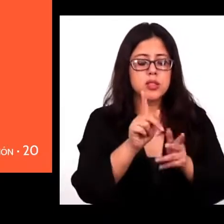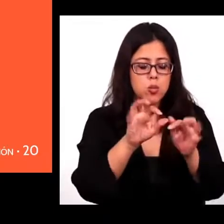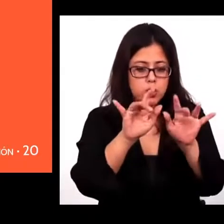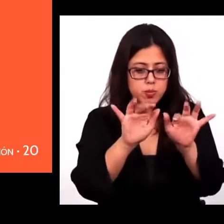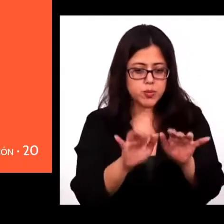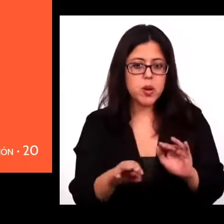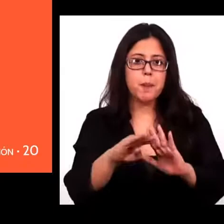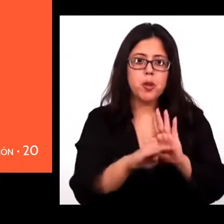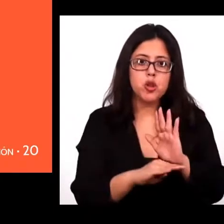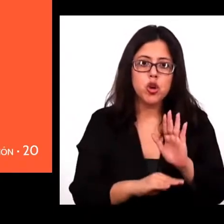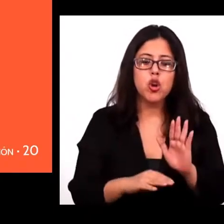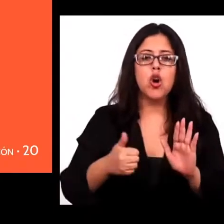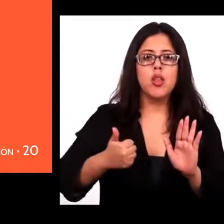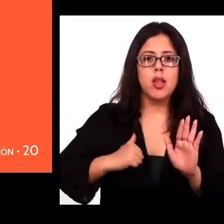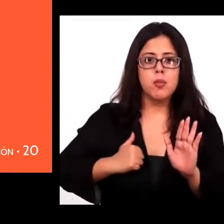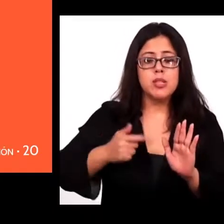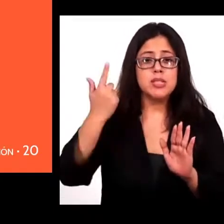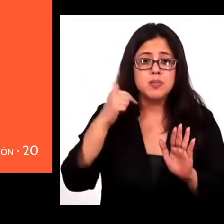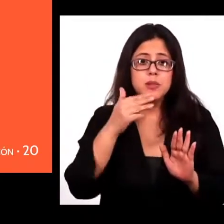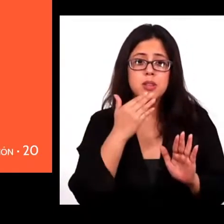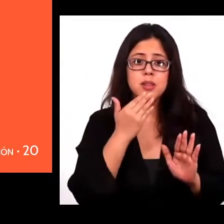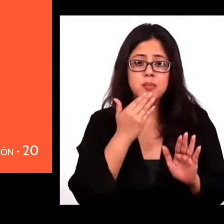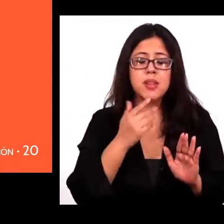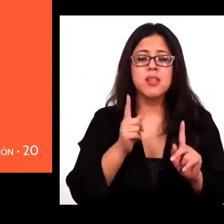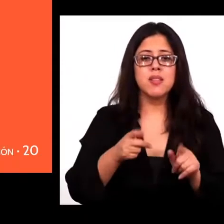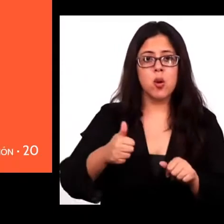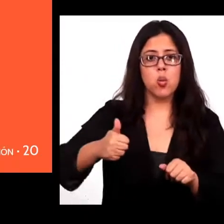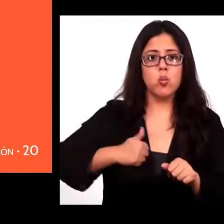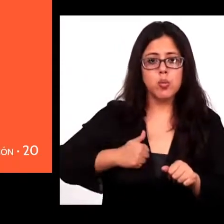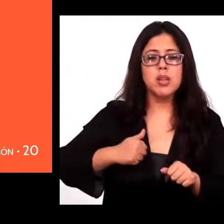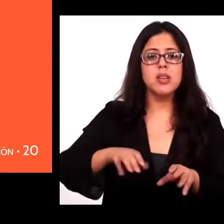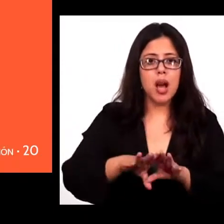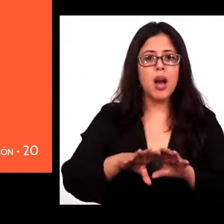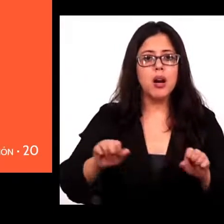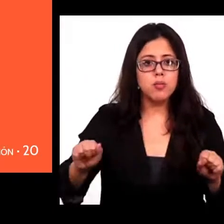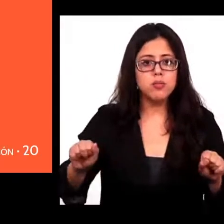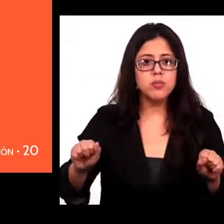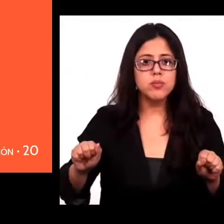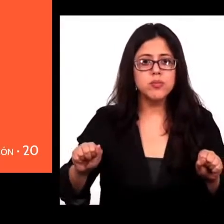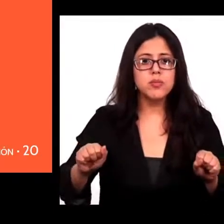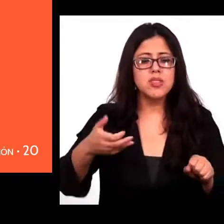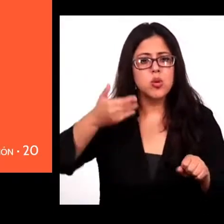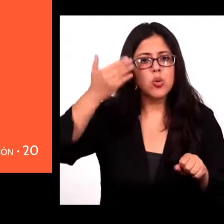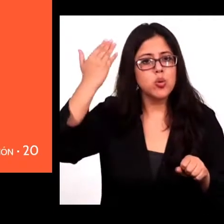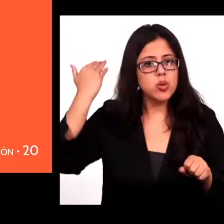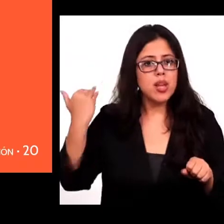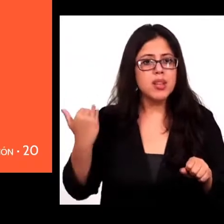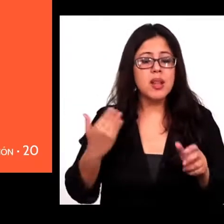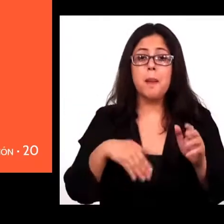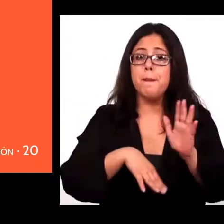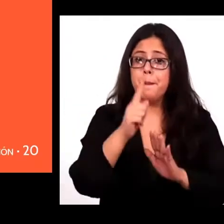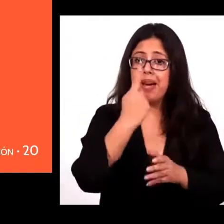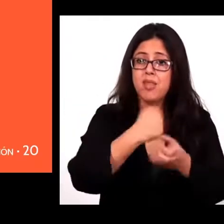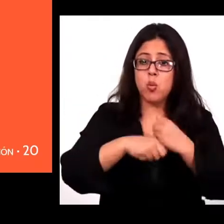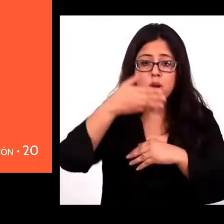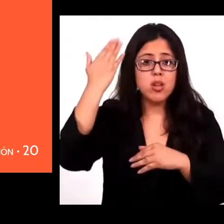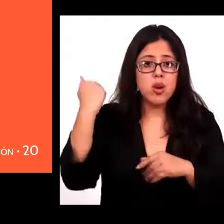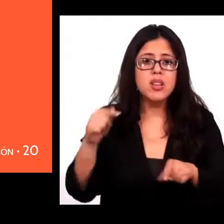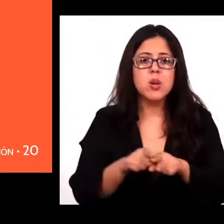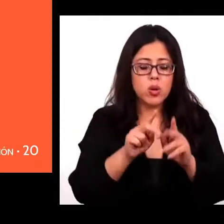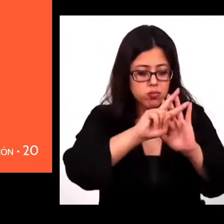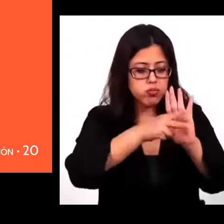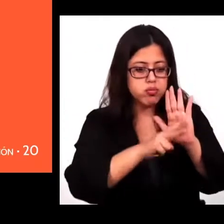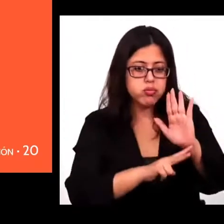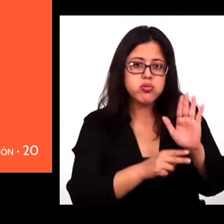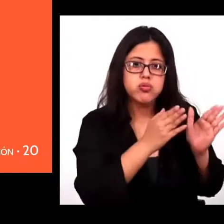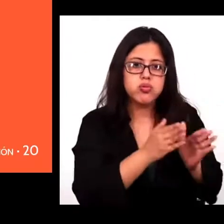protocolos policiales, pero que además cumpla con la promesa hecha también hace mucho tiempo, más de un año, de hacer una reforma estructural